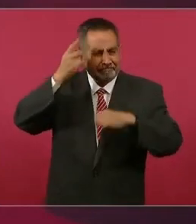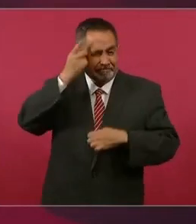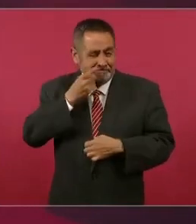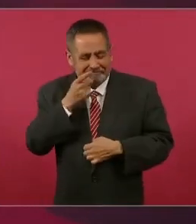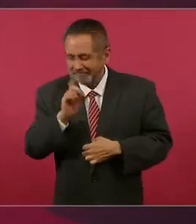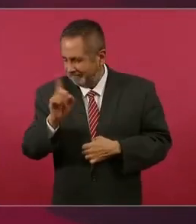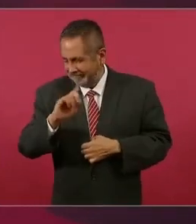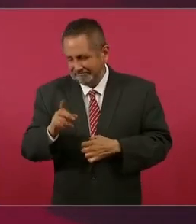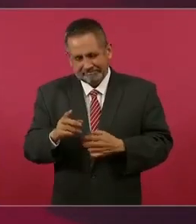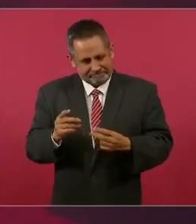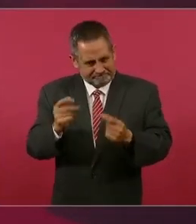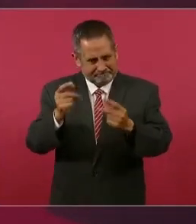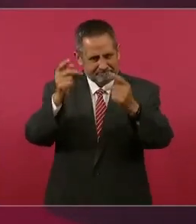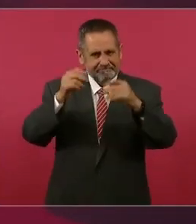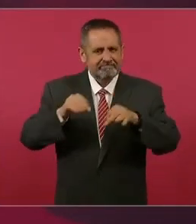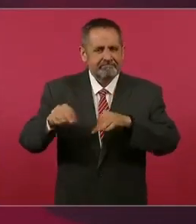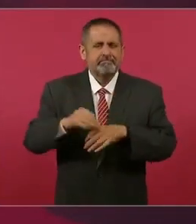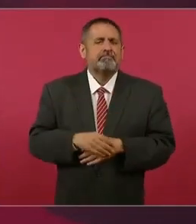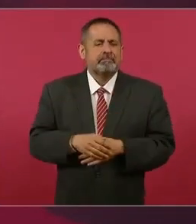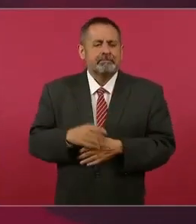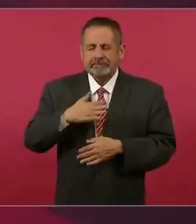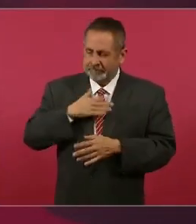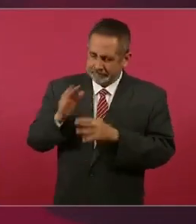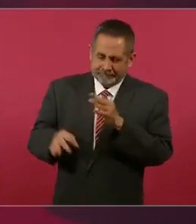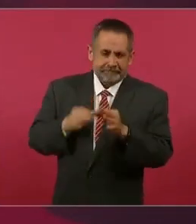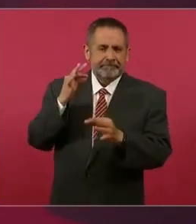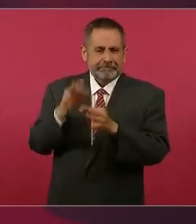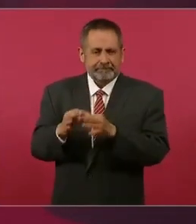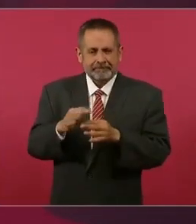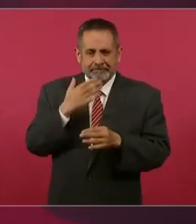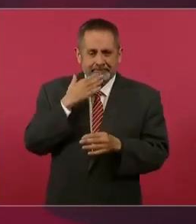Entonces, vamos a cumplir, vamos